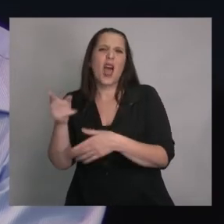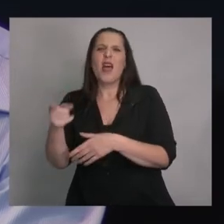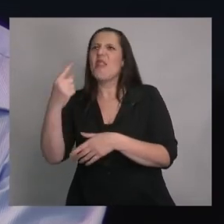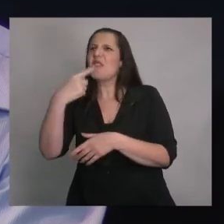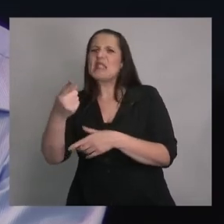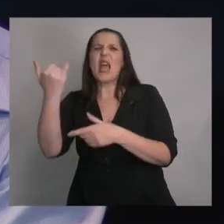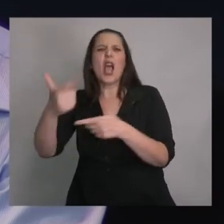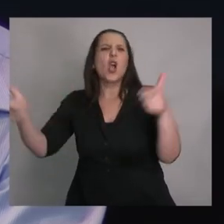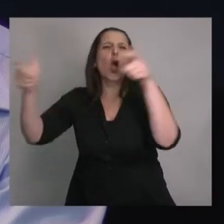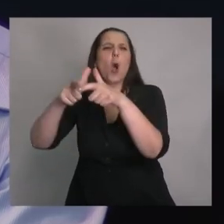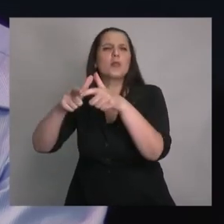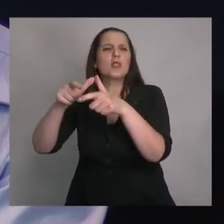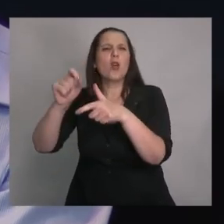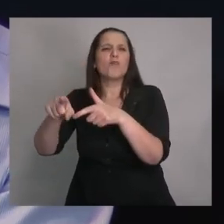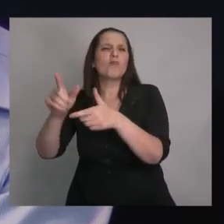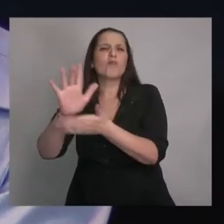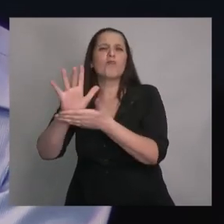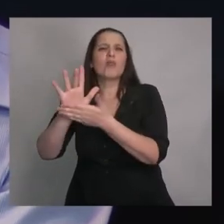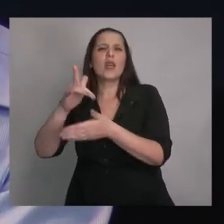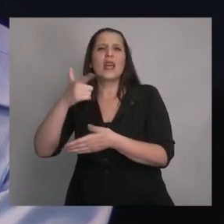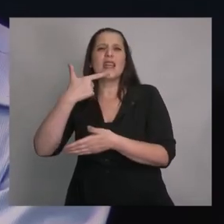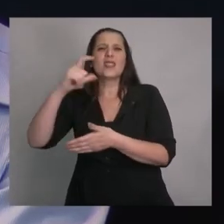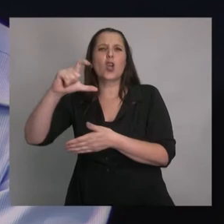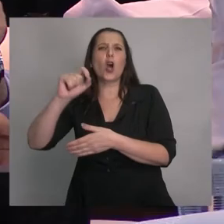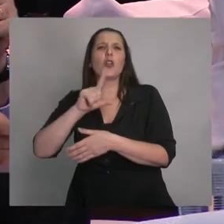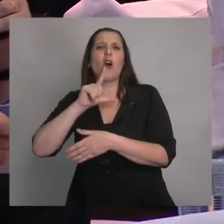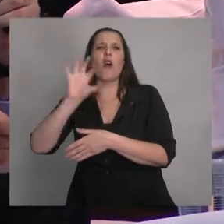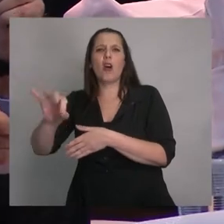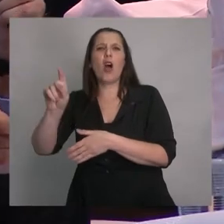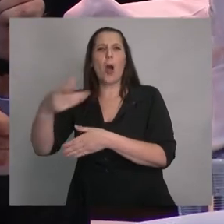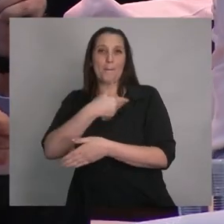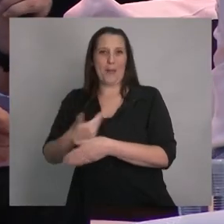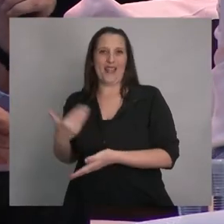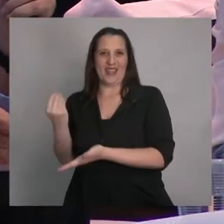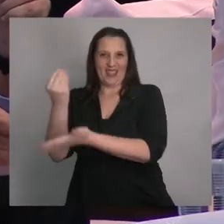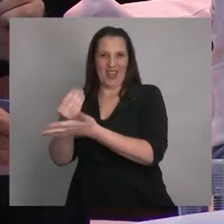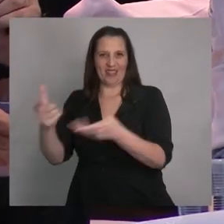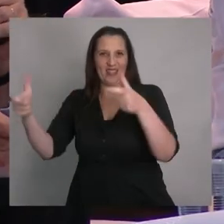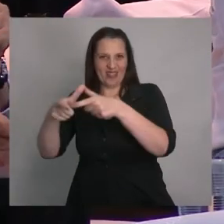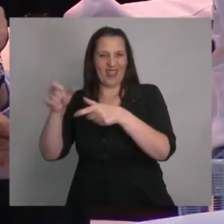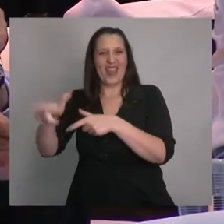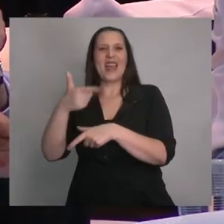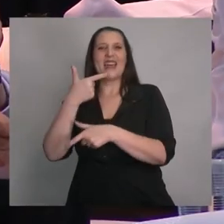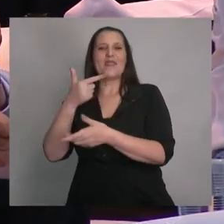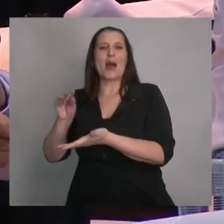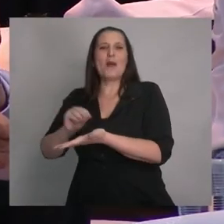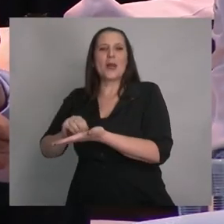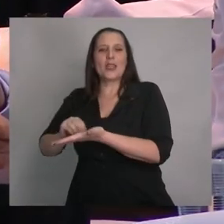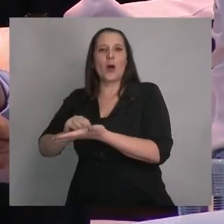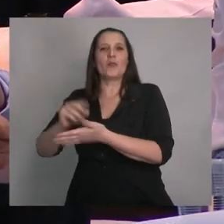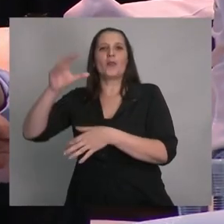comisión de escoto que fue presidente de las secciones naciones unidas-